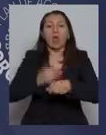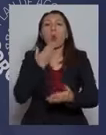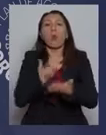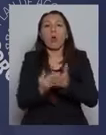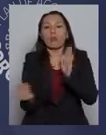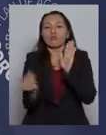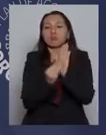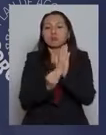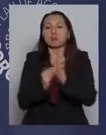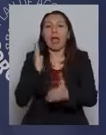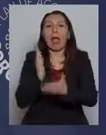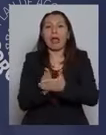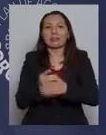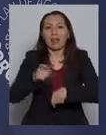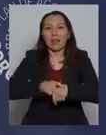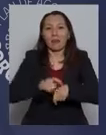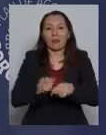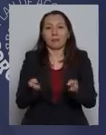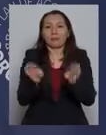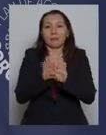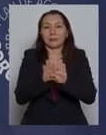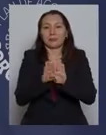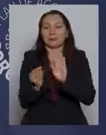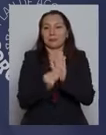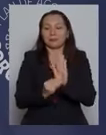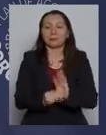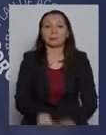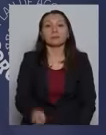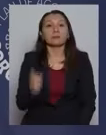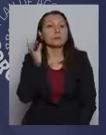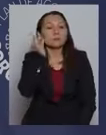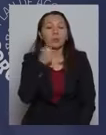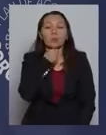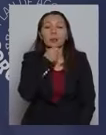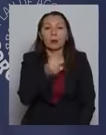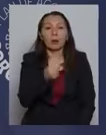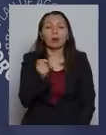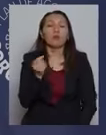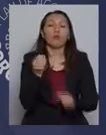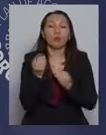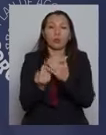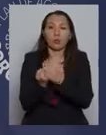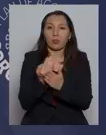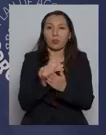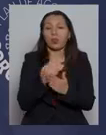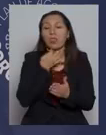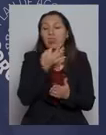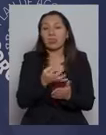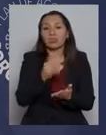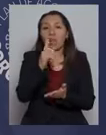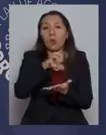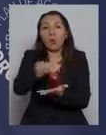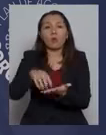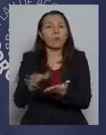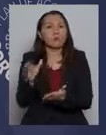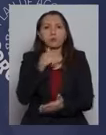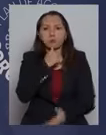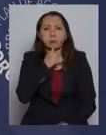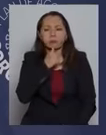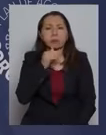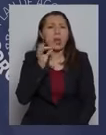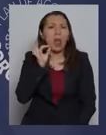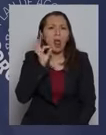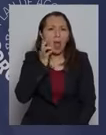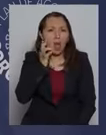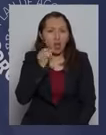de los datos que se van implementando. Subsecretaria, buen día. Primero, puntualizar sobre las comunas. No se nombró a Las Condes, no sé si